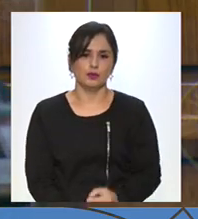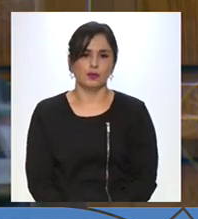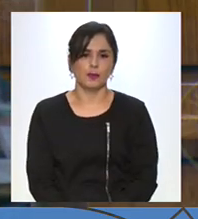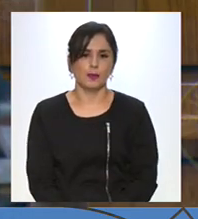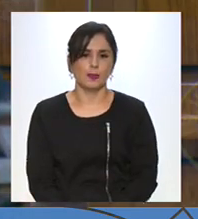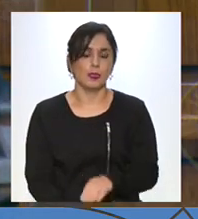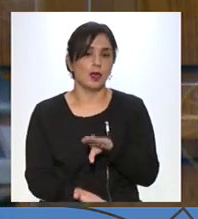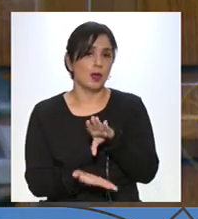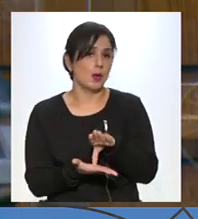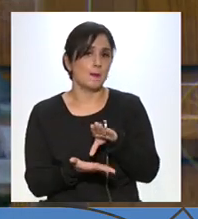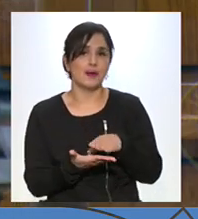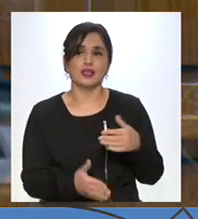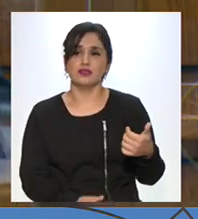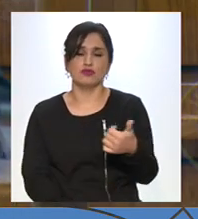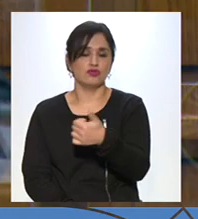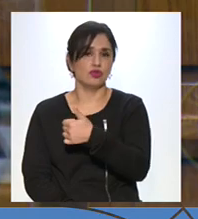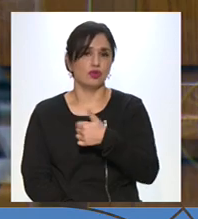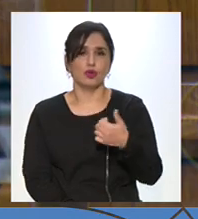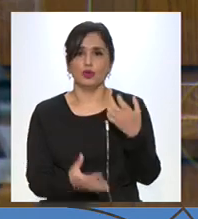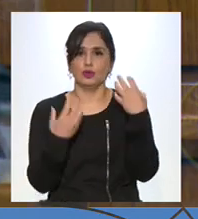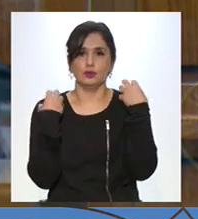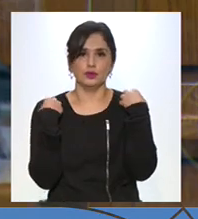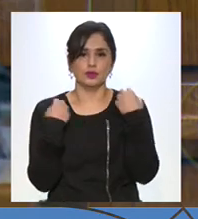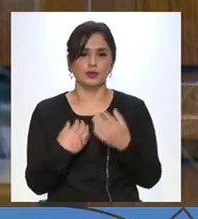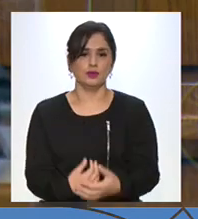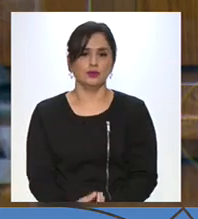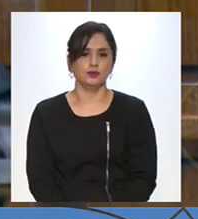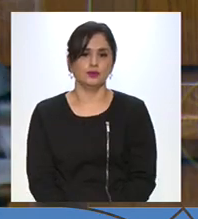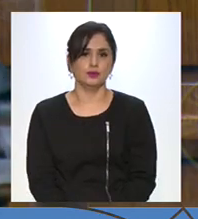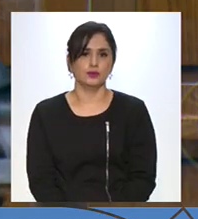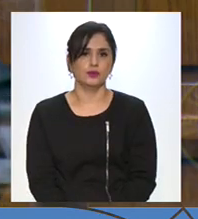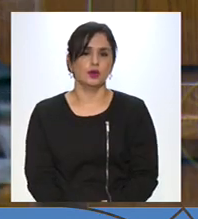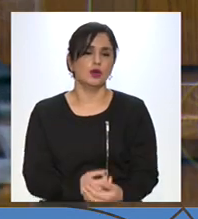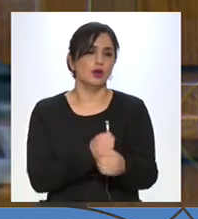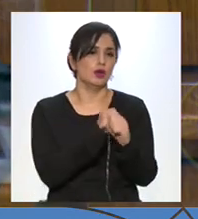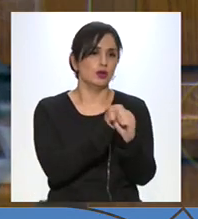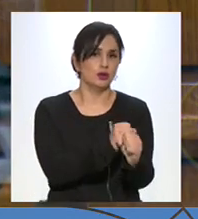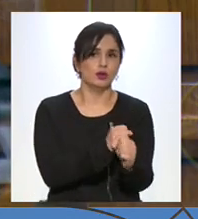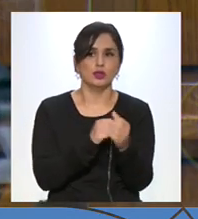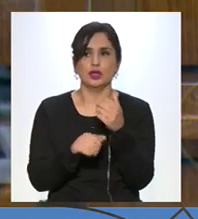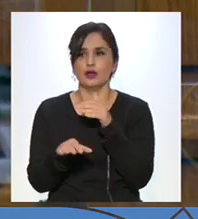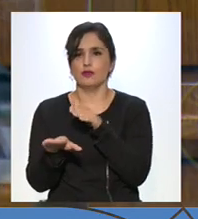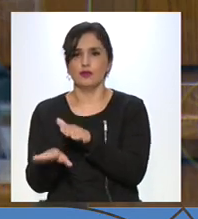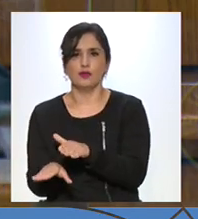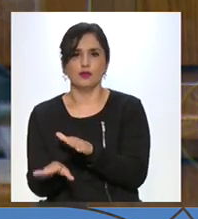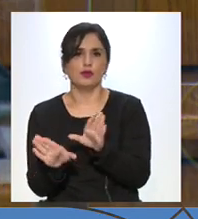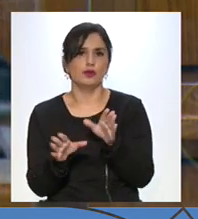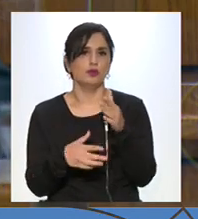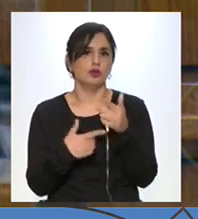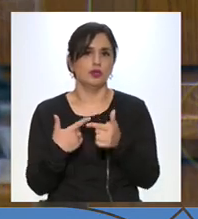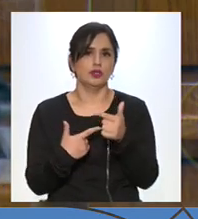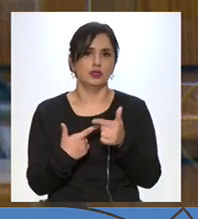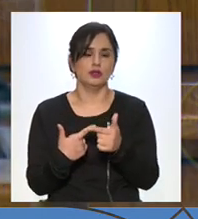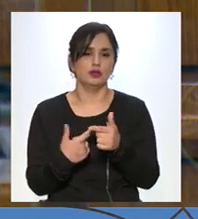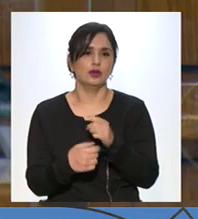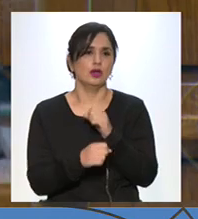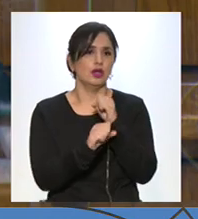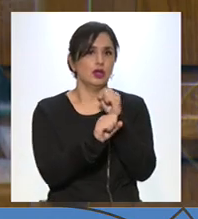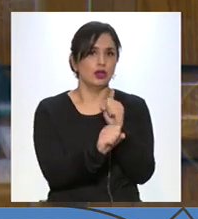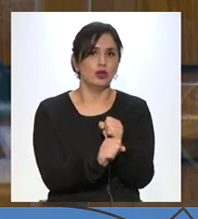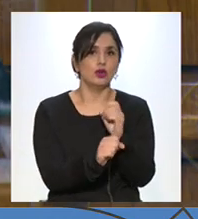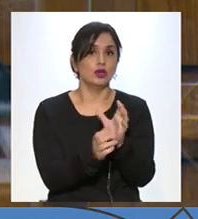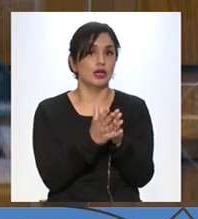el país lo hacemos todos: la bancada de oposición, la bancada del oficialismo. La bancada de la oposición tiene